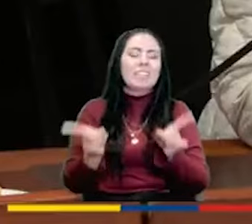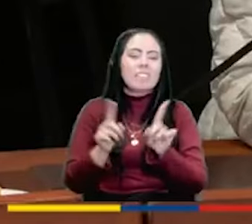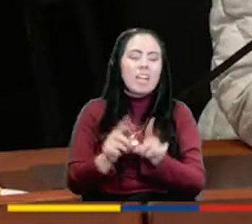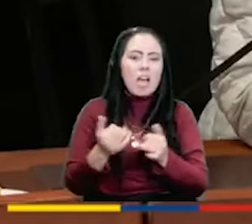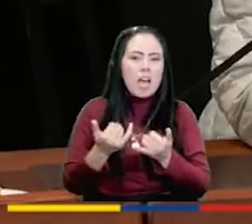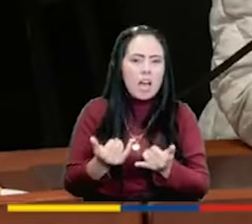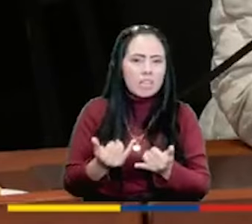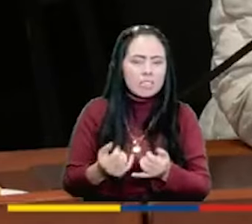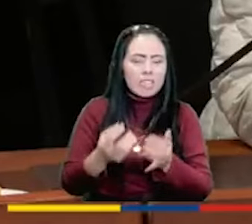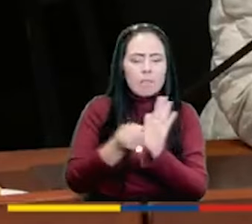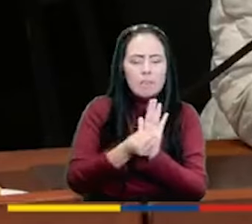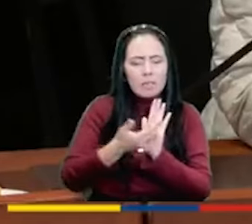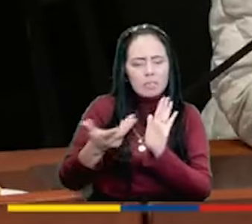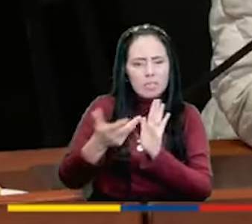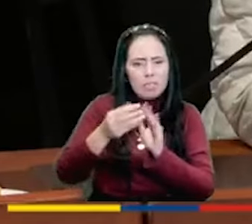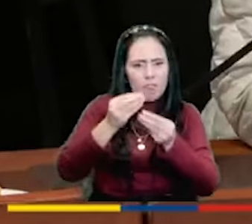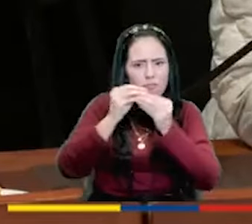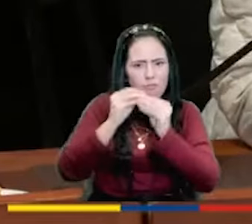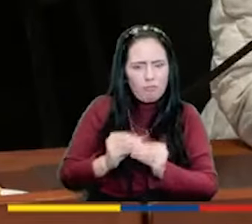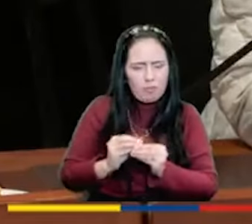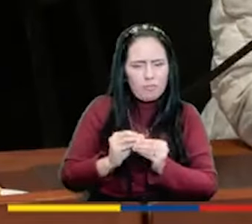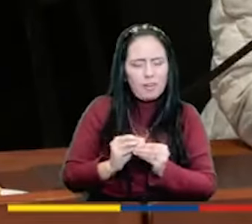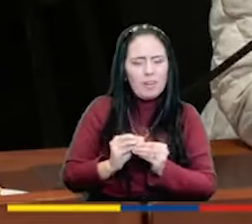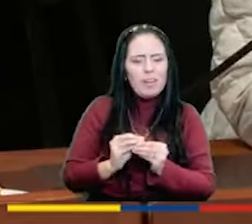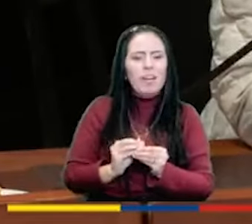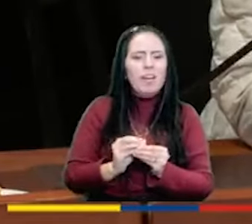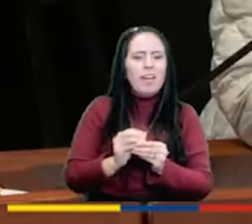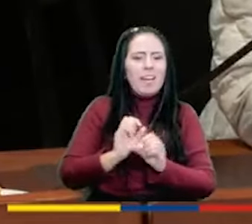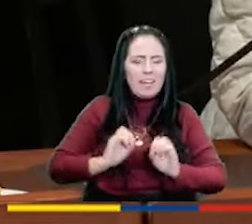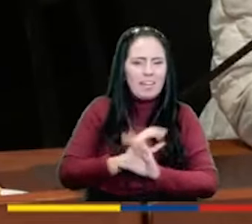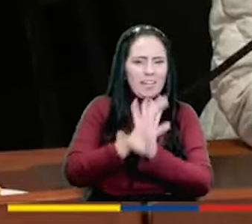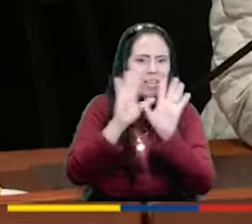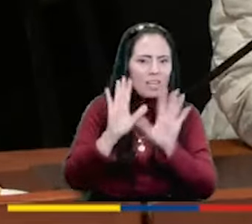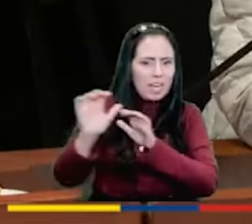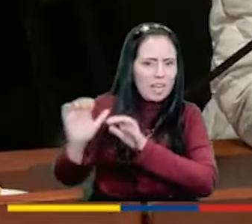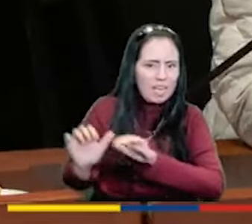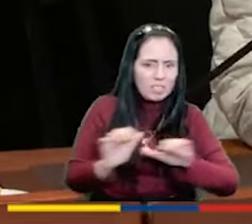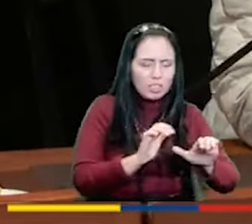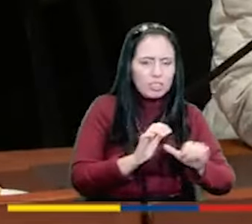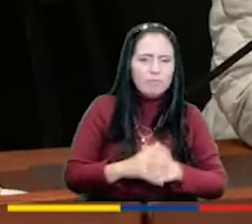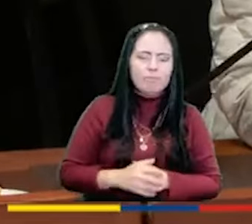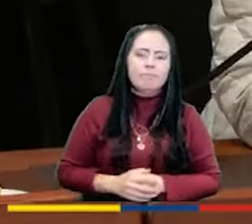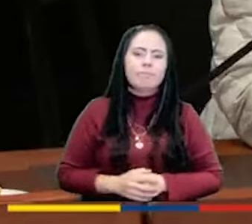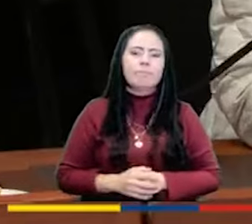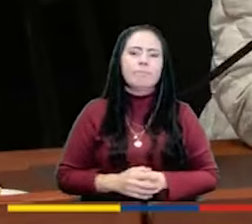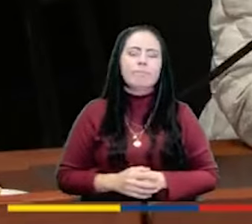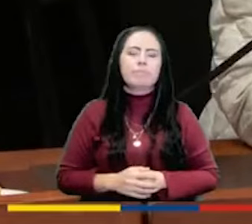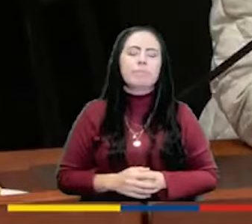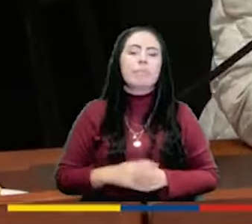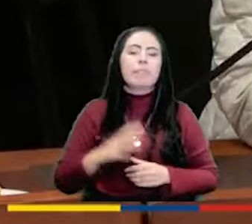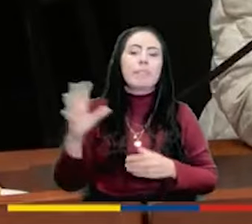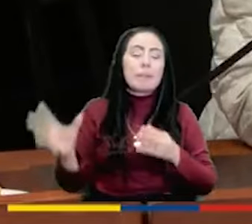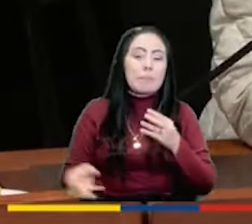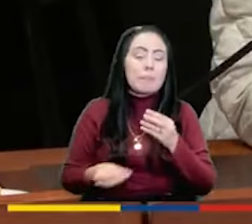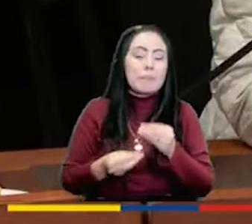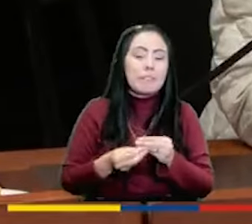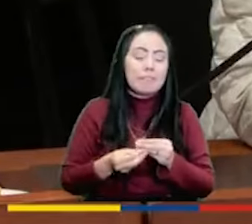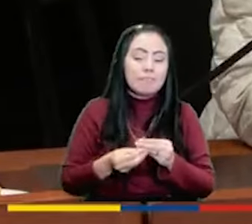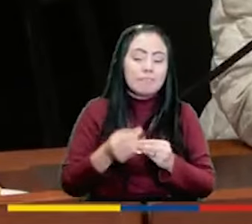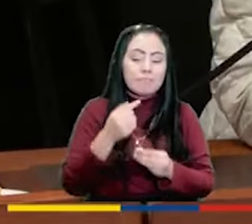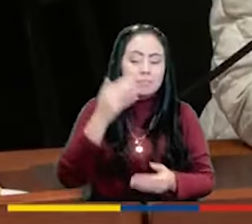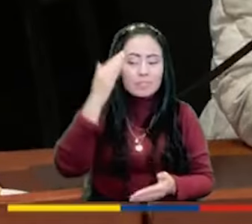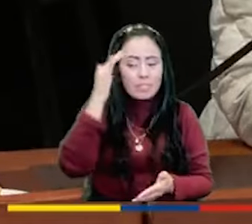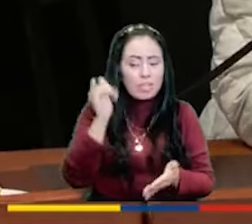hora de materializar de manera concreta las acciones. ¿Qué más? Yo creo que,